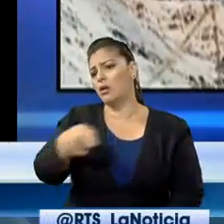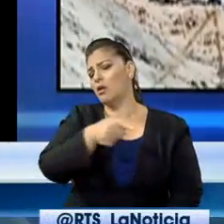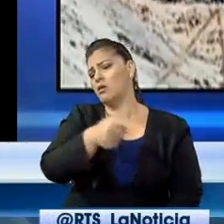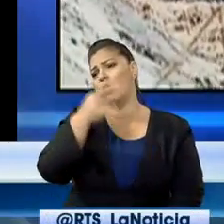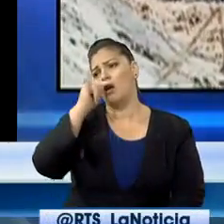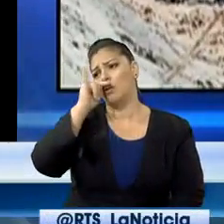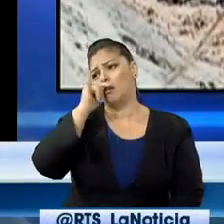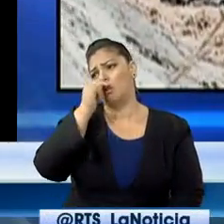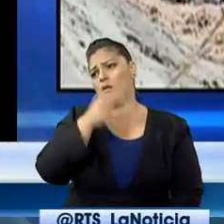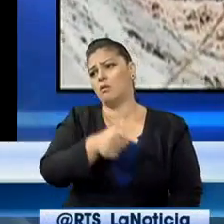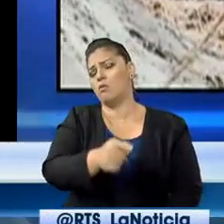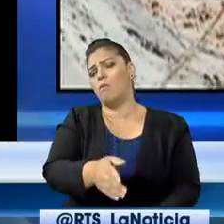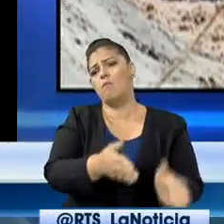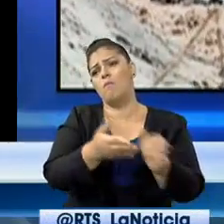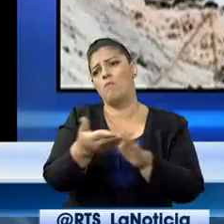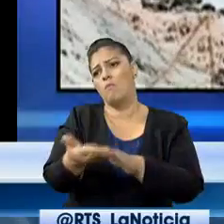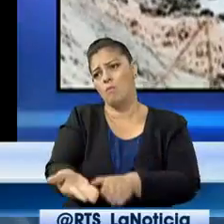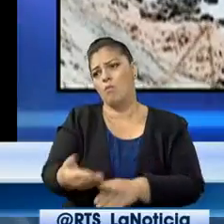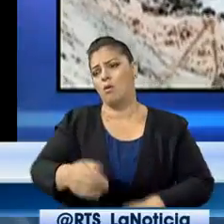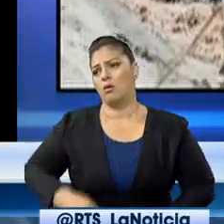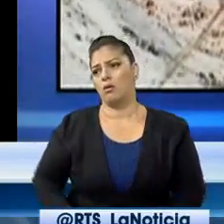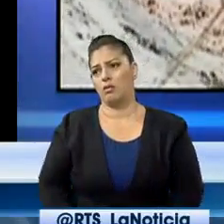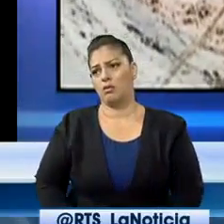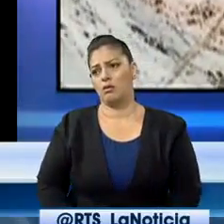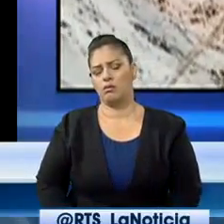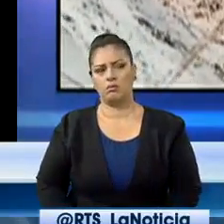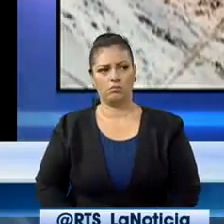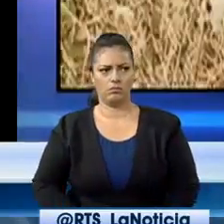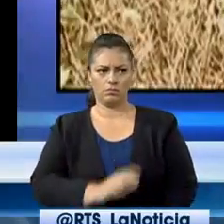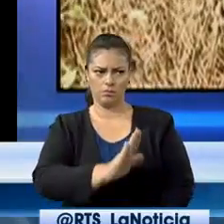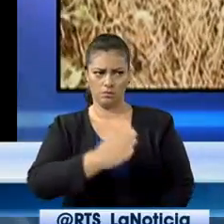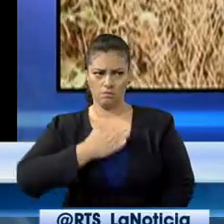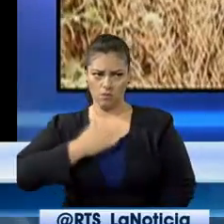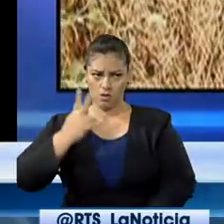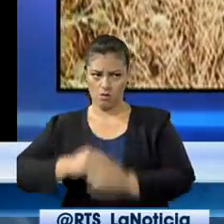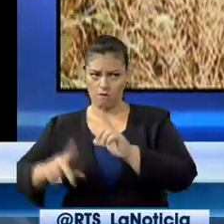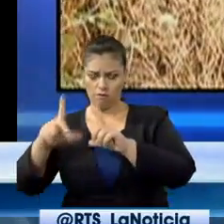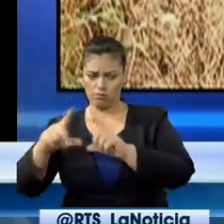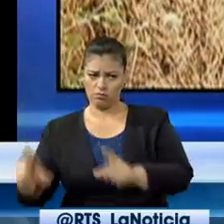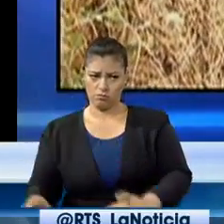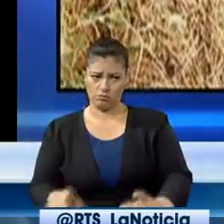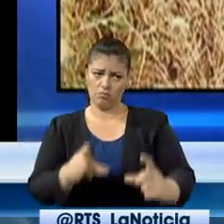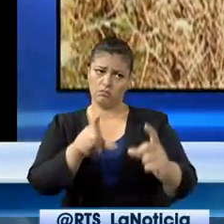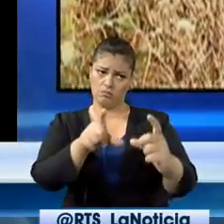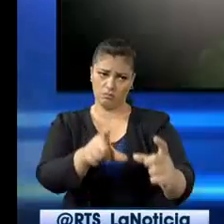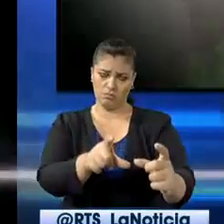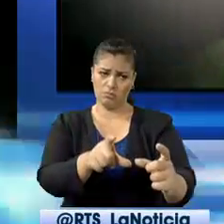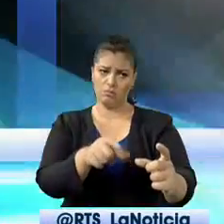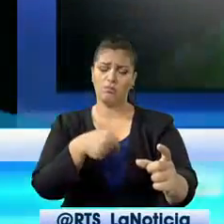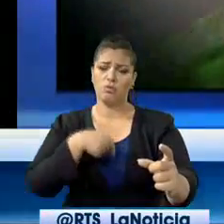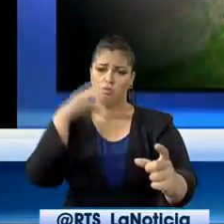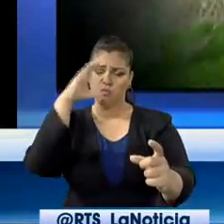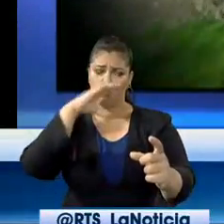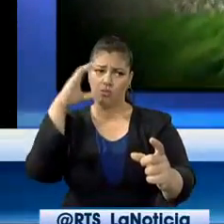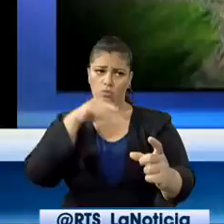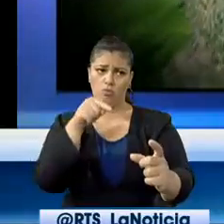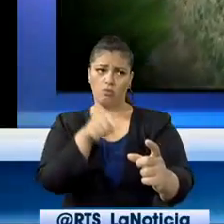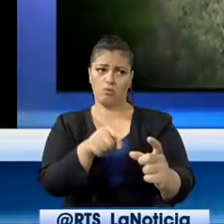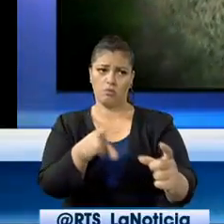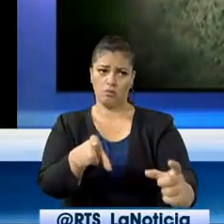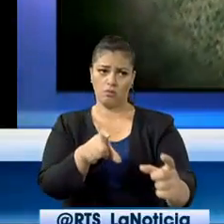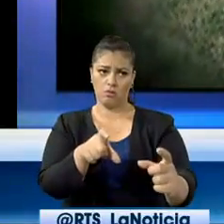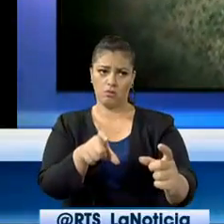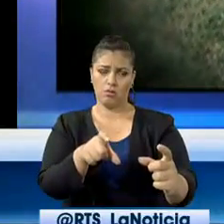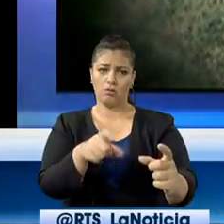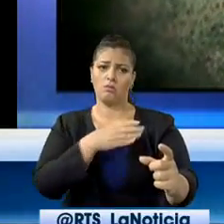está... Ahí sí, justo le doy la foto de mi hijo. Y los policías me dicen, es un niño que está ahí. Como yo estaba